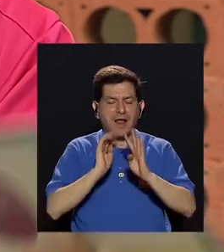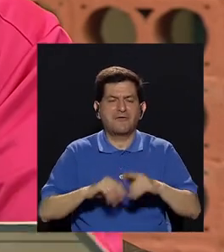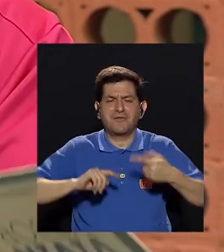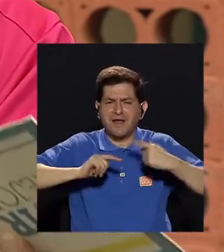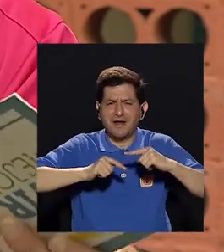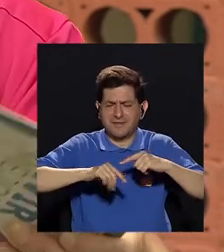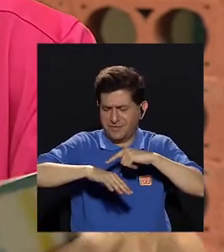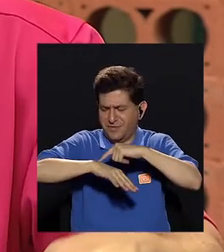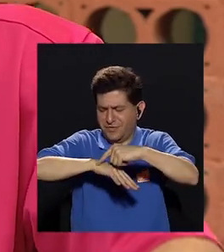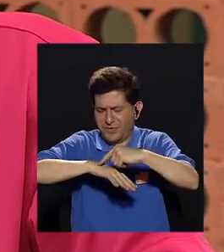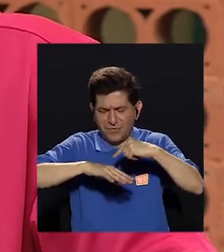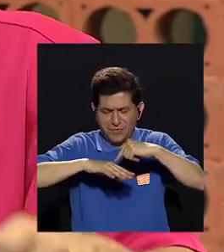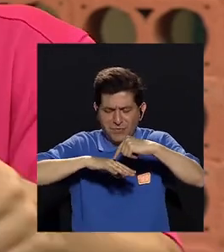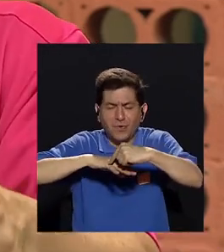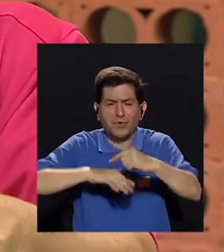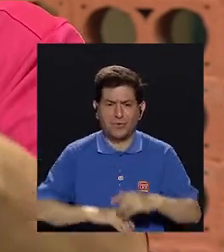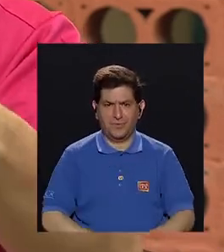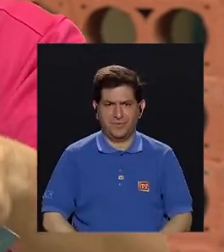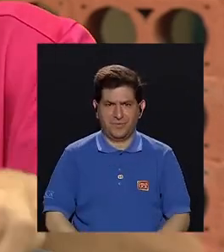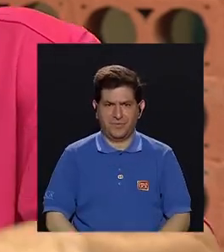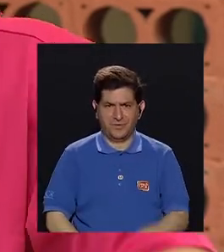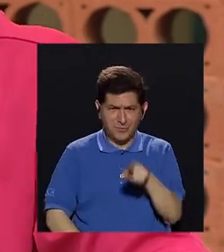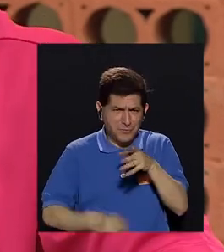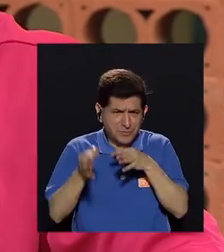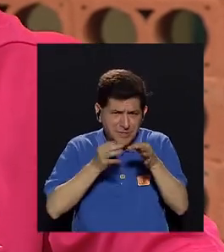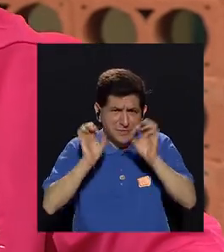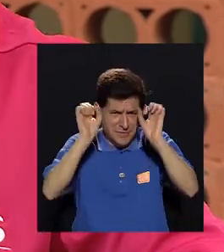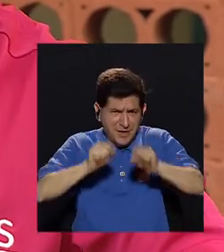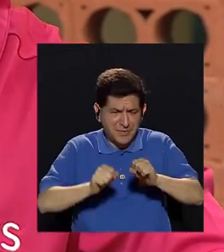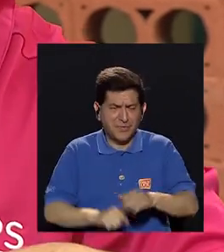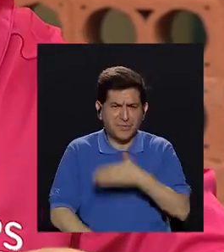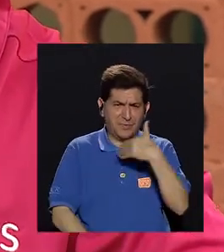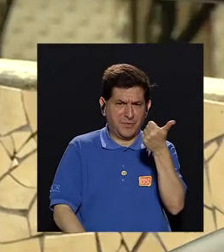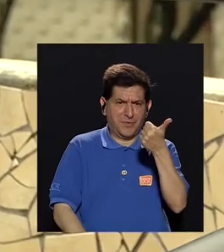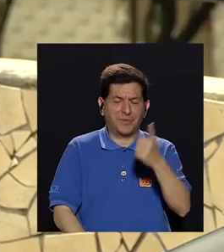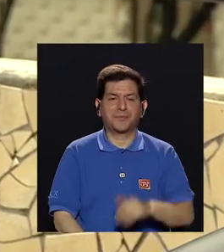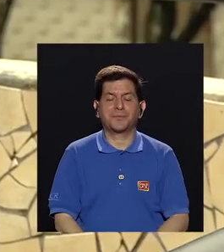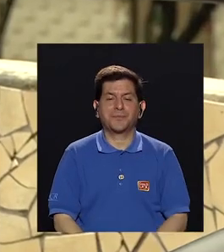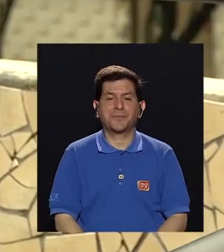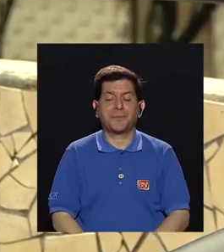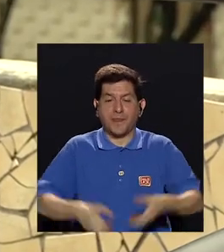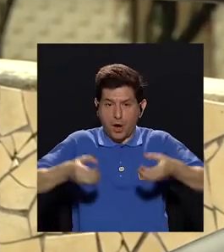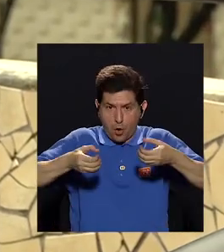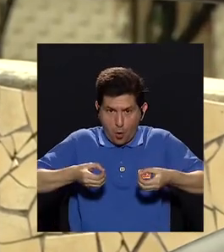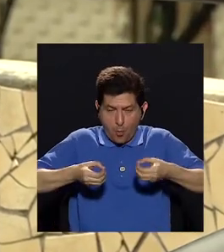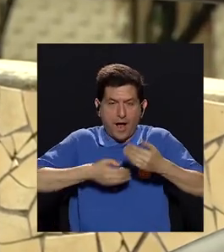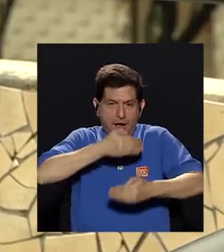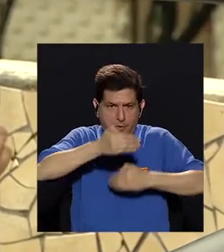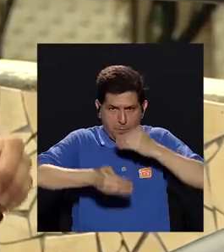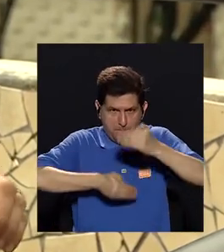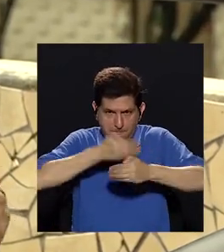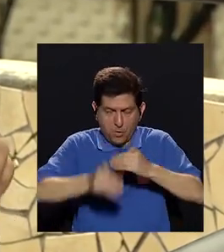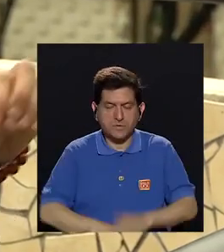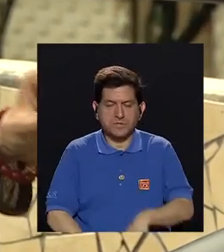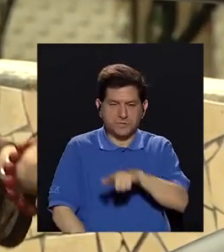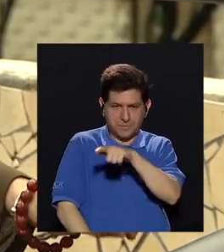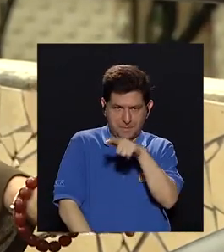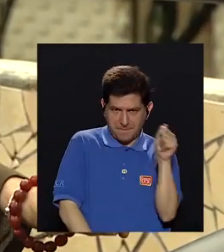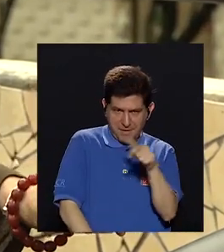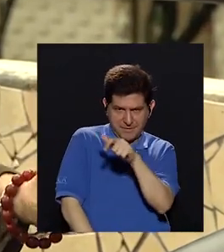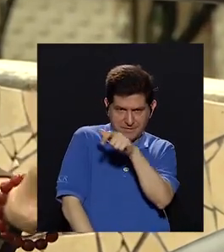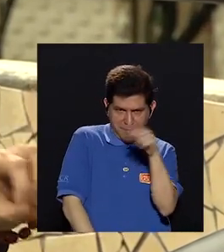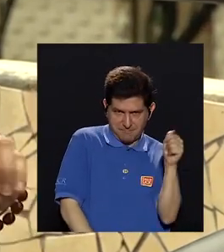reumatismo, no dice nada. Tal vez si nos dice algo al referente. El ovario tiene un proceso